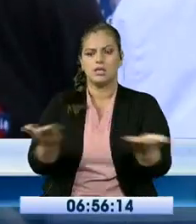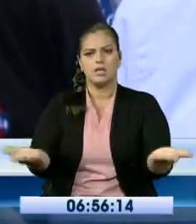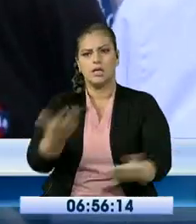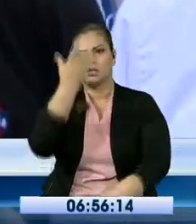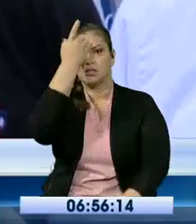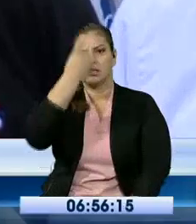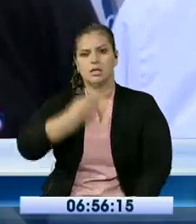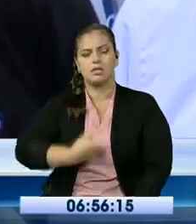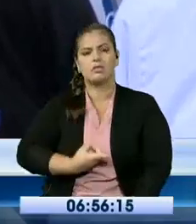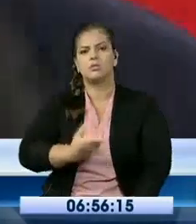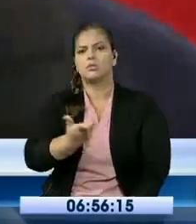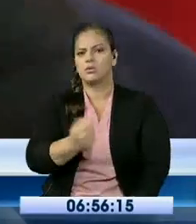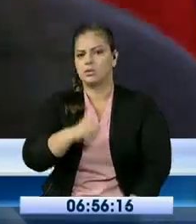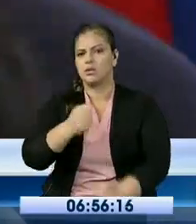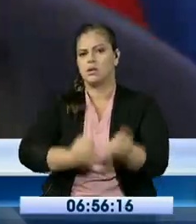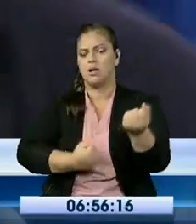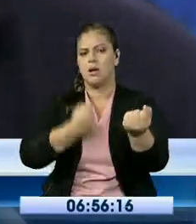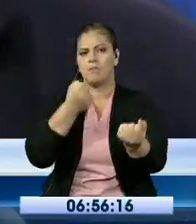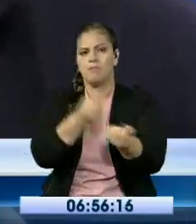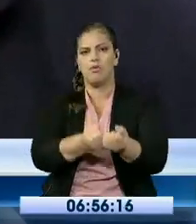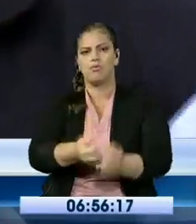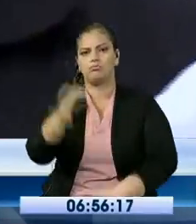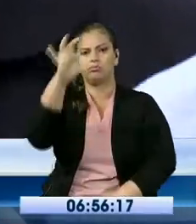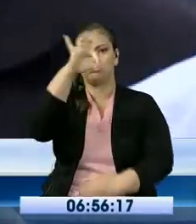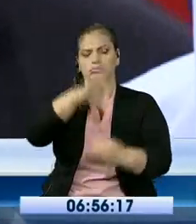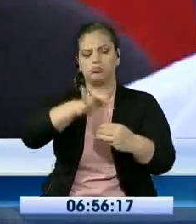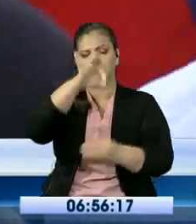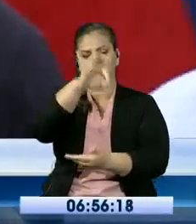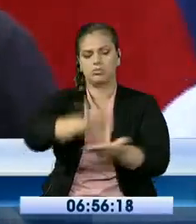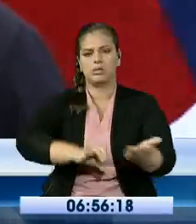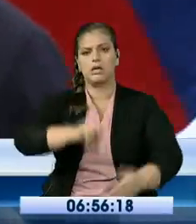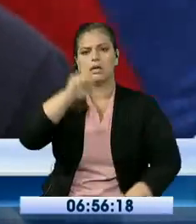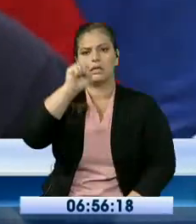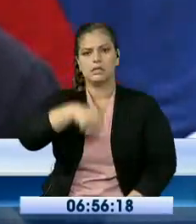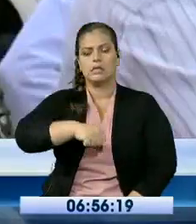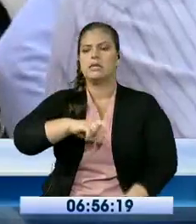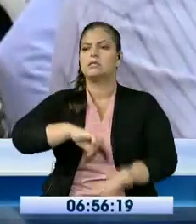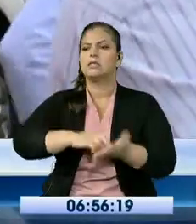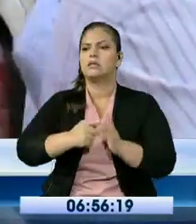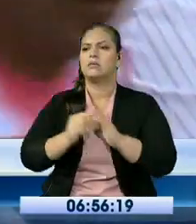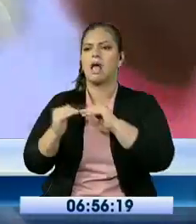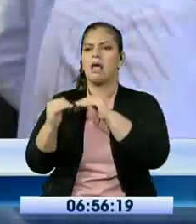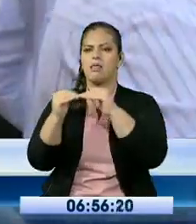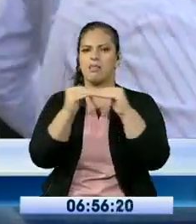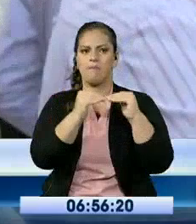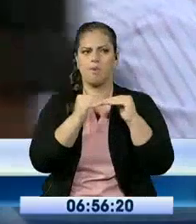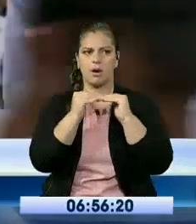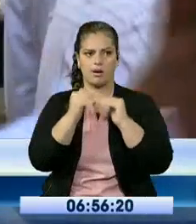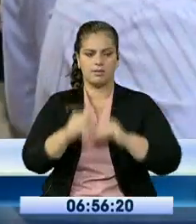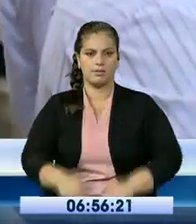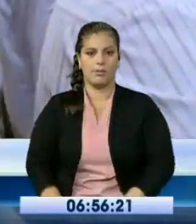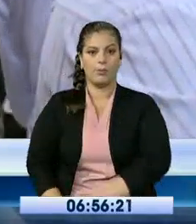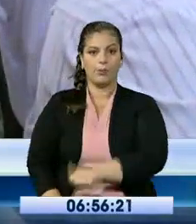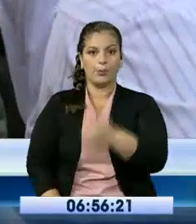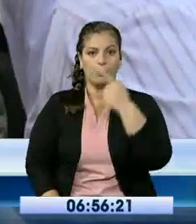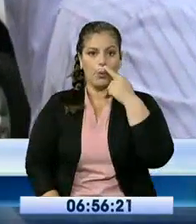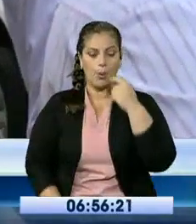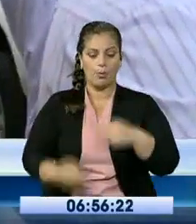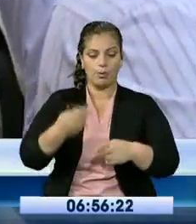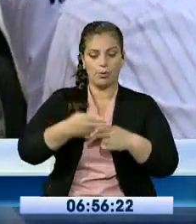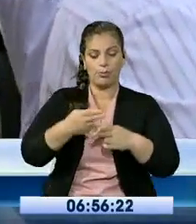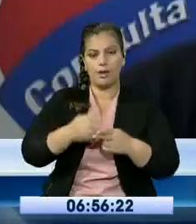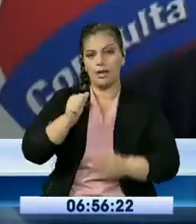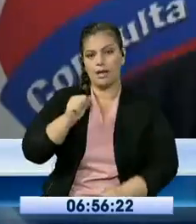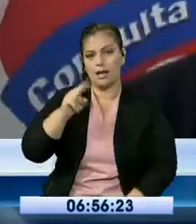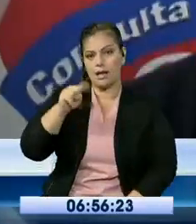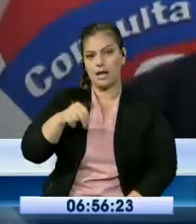libertario de nuestro país. Mientras Gustavo Larrea recorre las provincias del país, por su parte Andrés Valdivieso, presidente provincial de